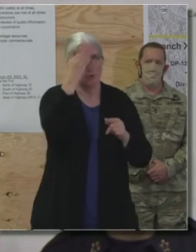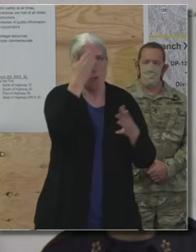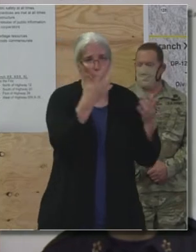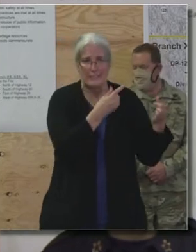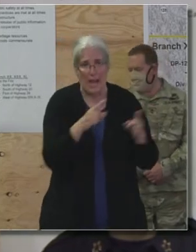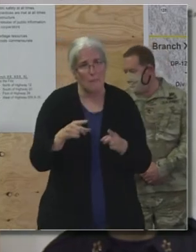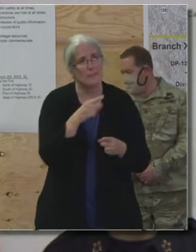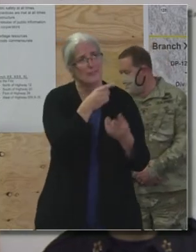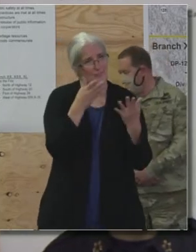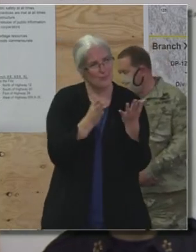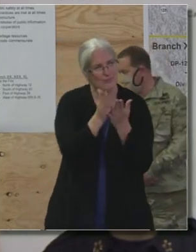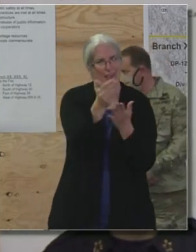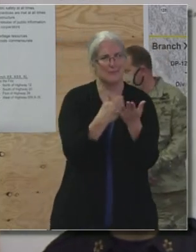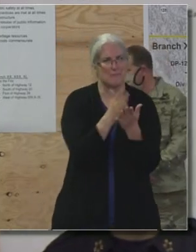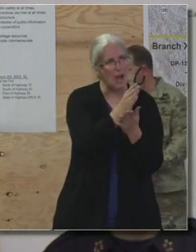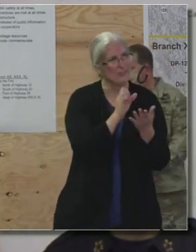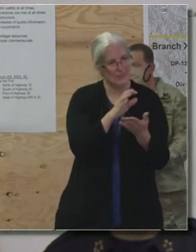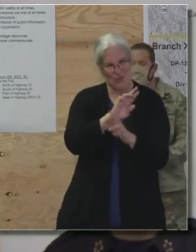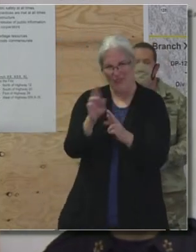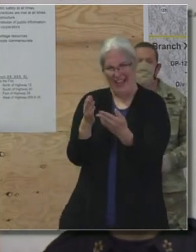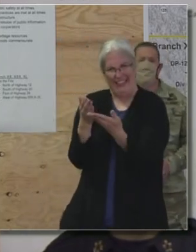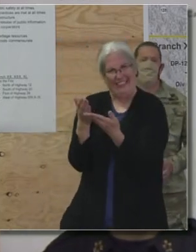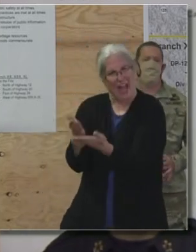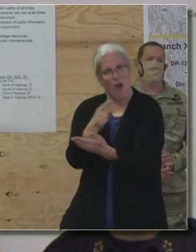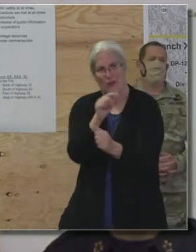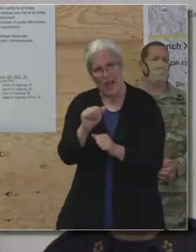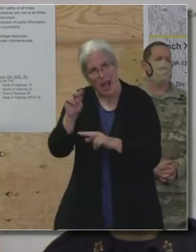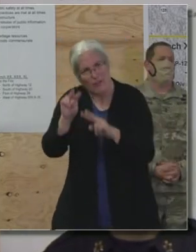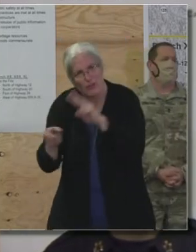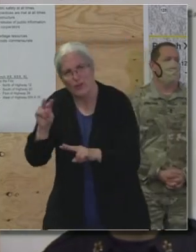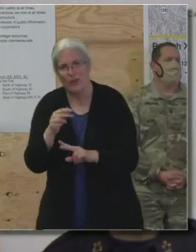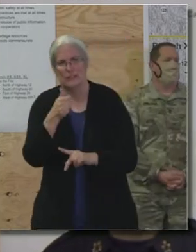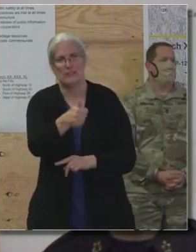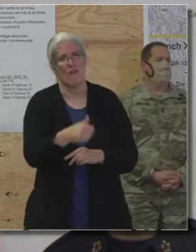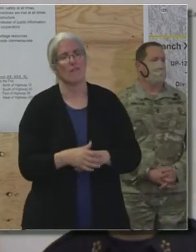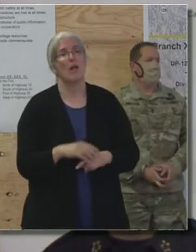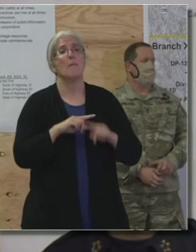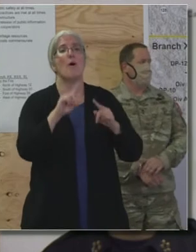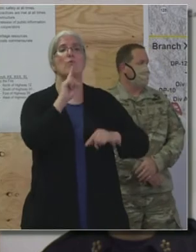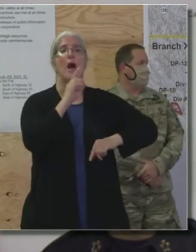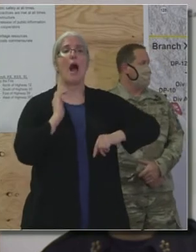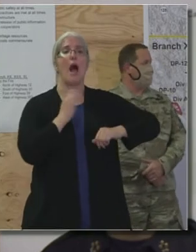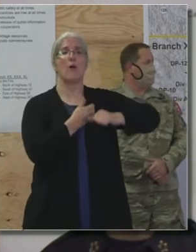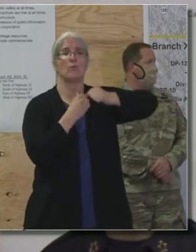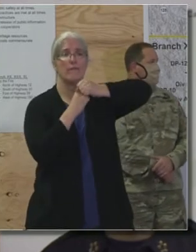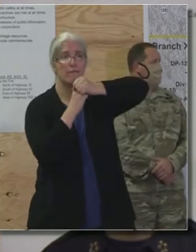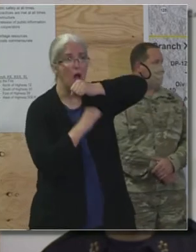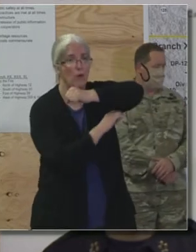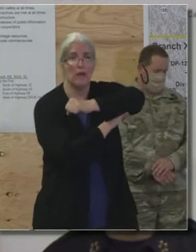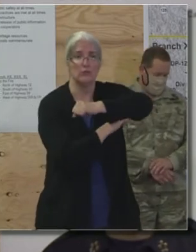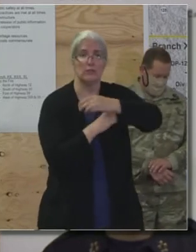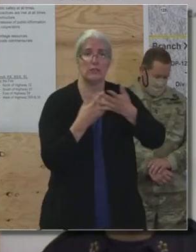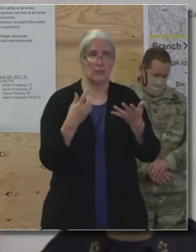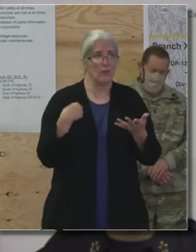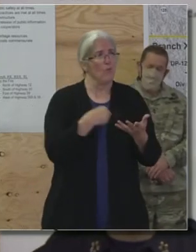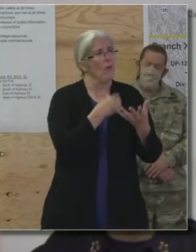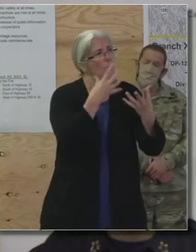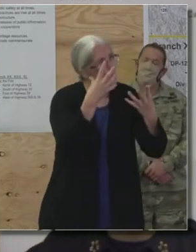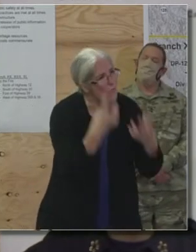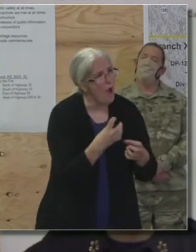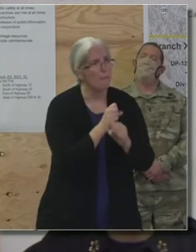para que los niños puedan volver a la escuela lo más pronto posible es la prioridad pero la seguridad es la primerísima